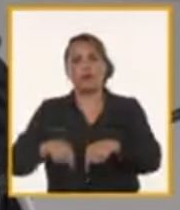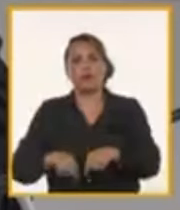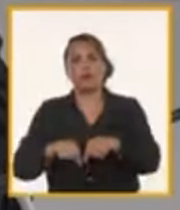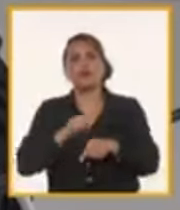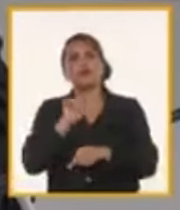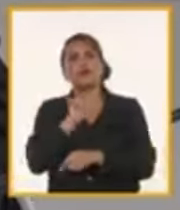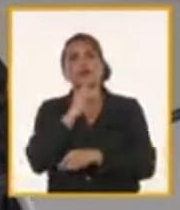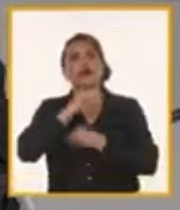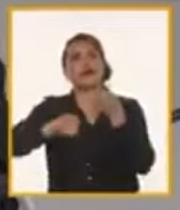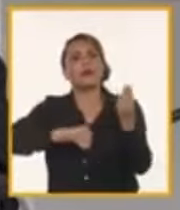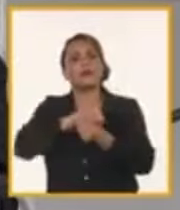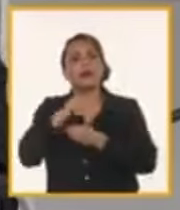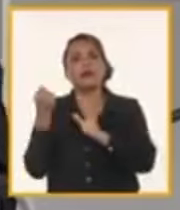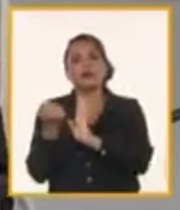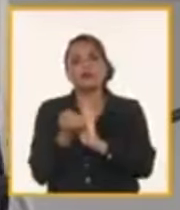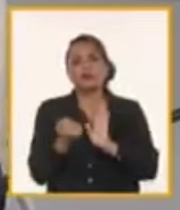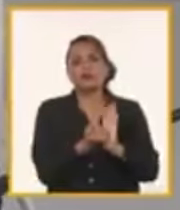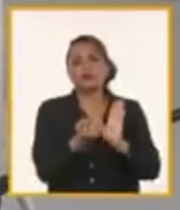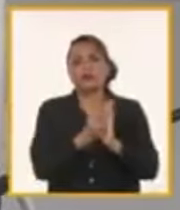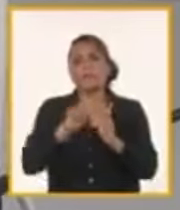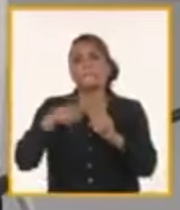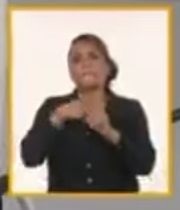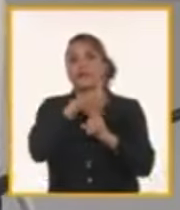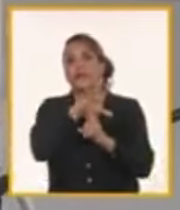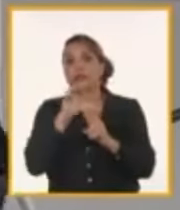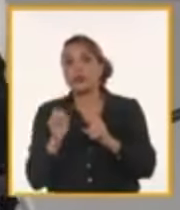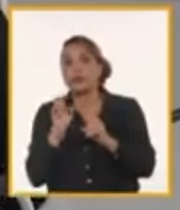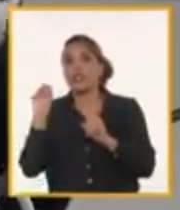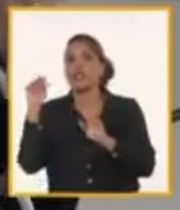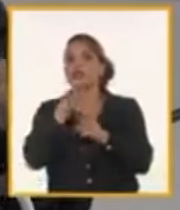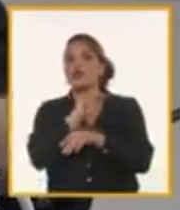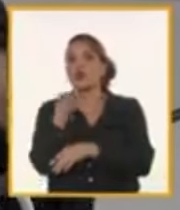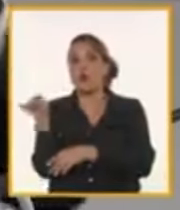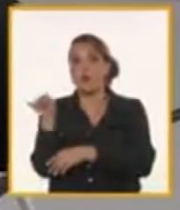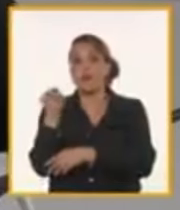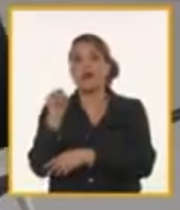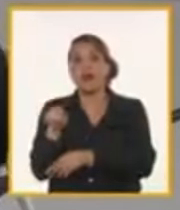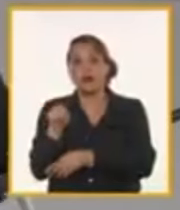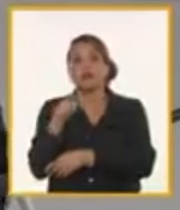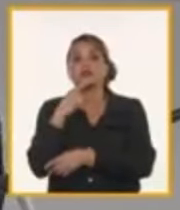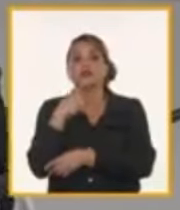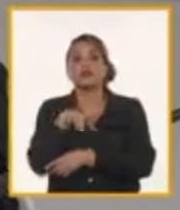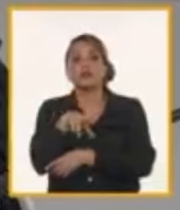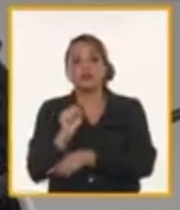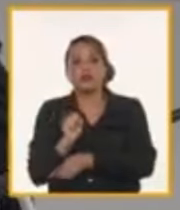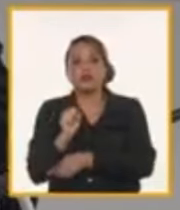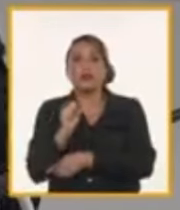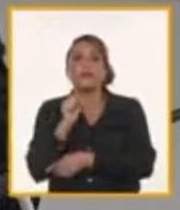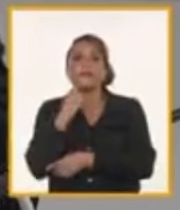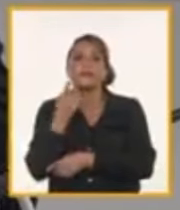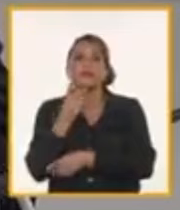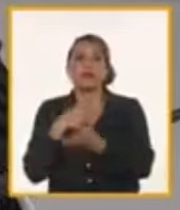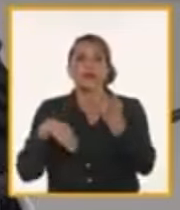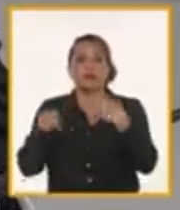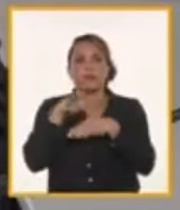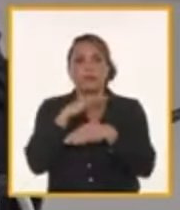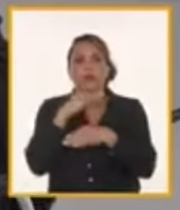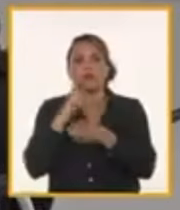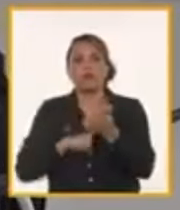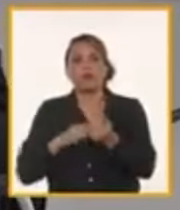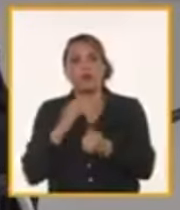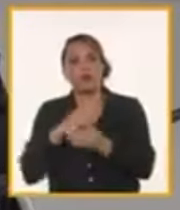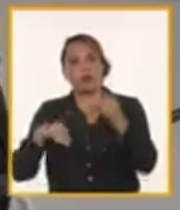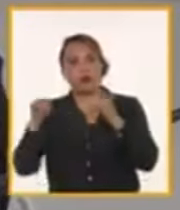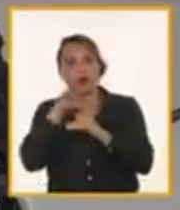transformado se han actualizado creado más de 50 normas nuevas en materia de formación de pregrado de posgrado hemos transformado El